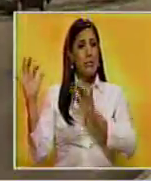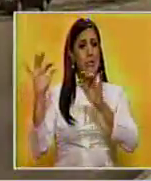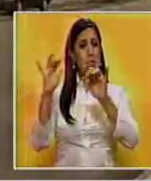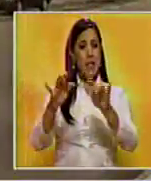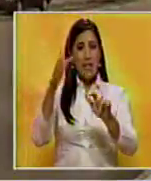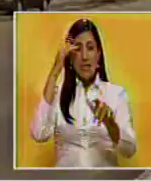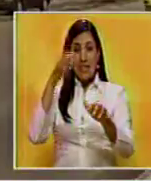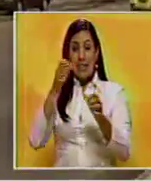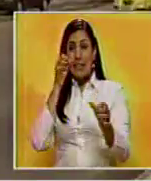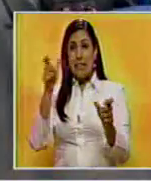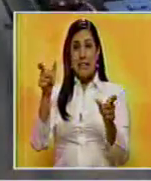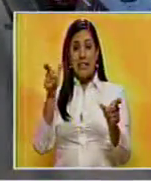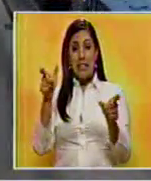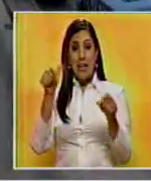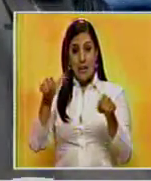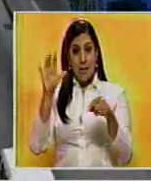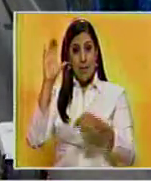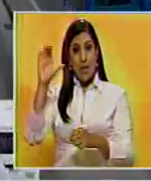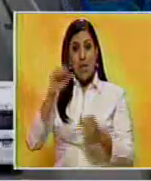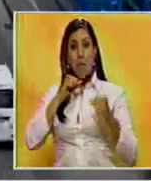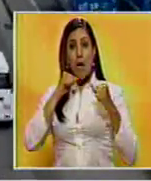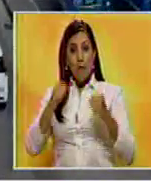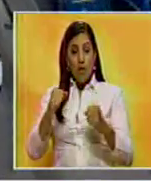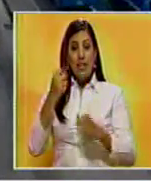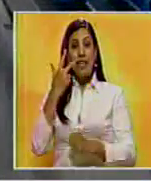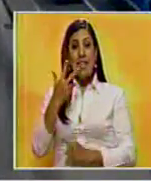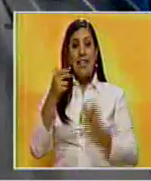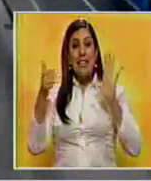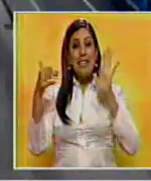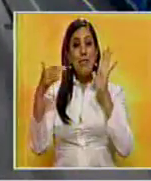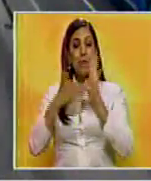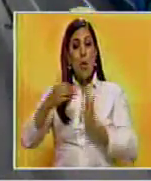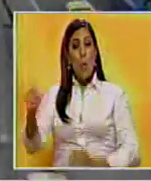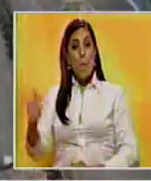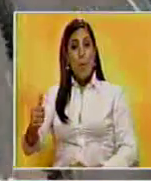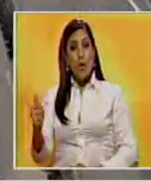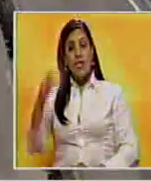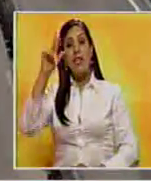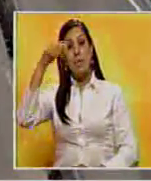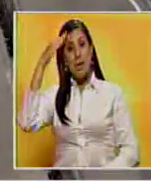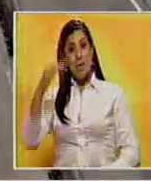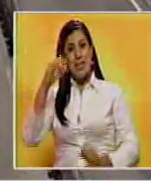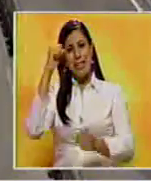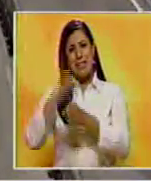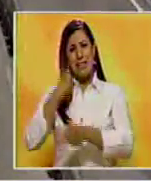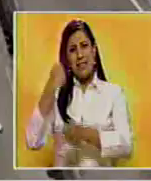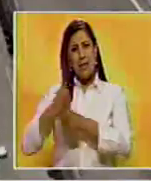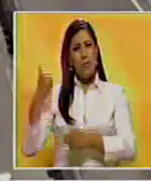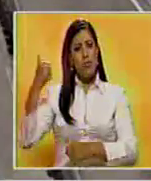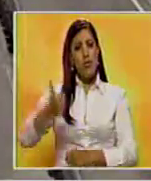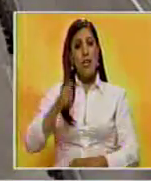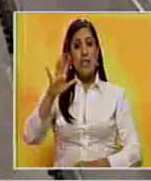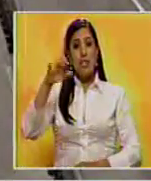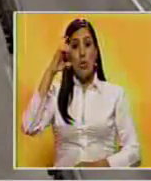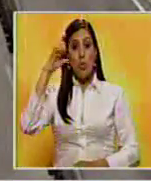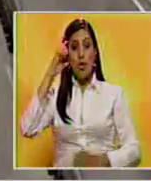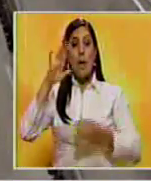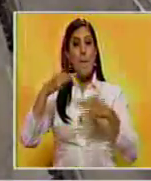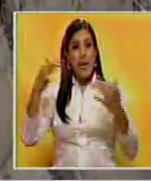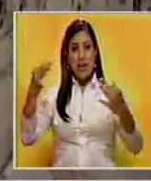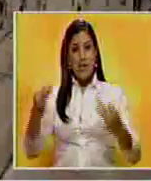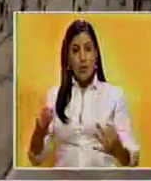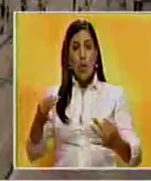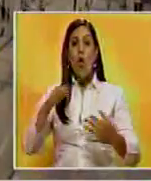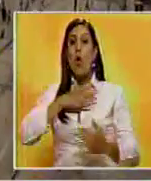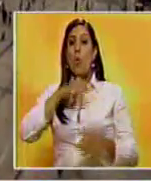Se imaginarán la seguridad de nuestro país reforzada. 36.000 policías y militares estarán trabajando durante estos 5 días para asegurar